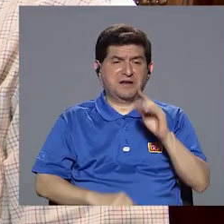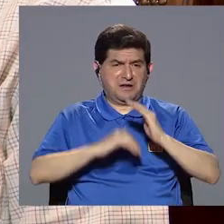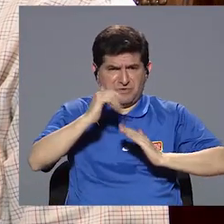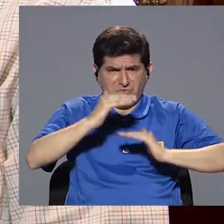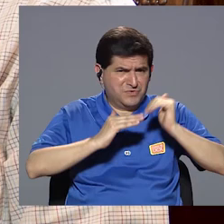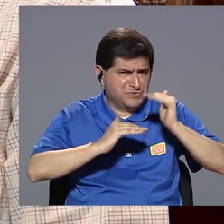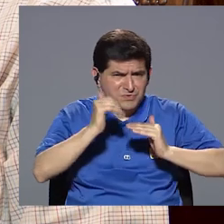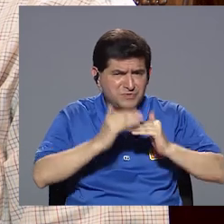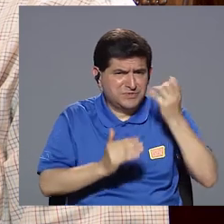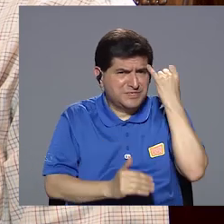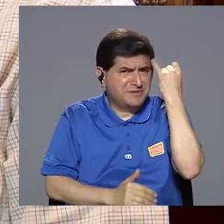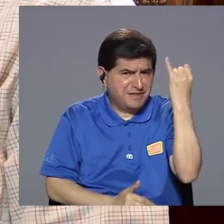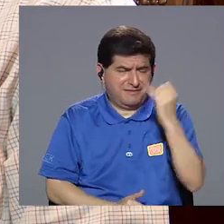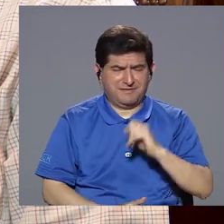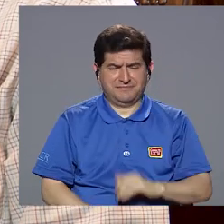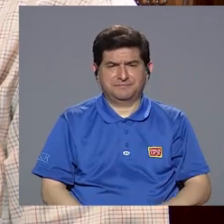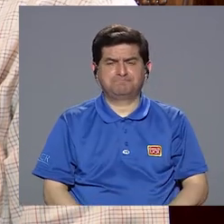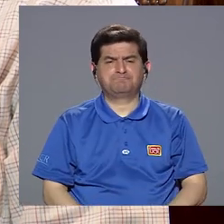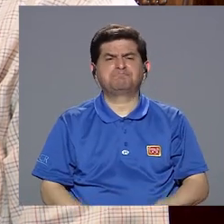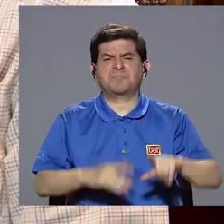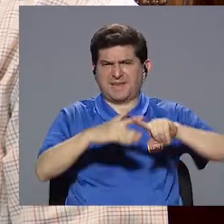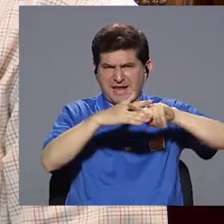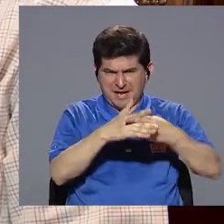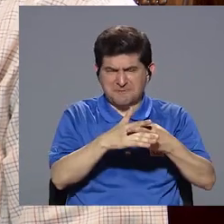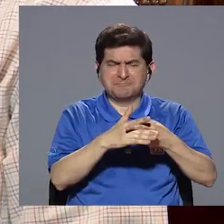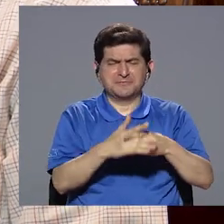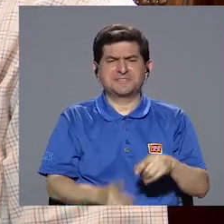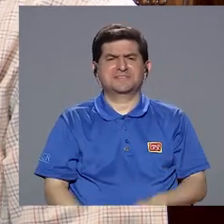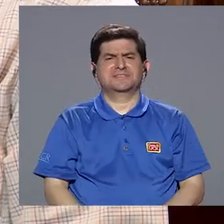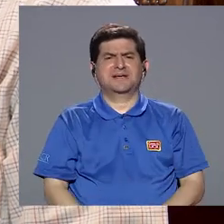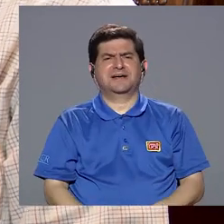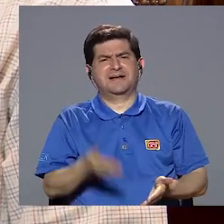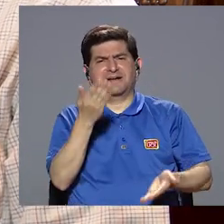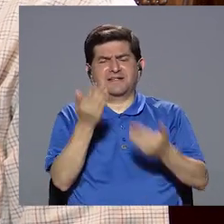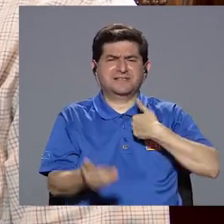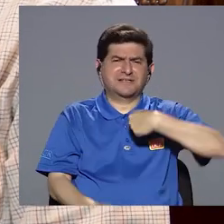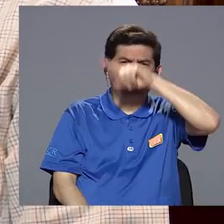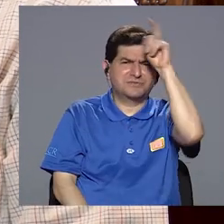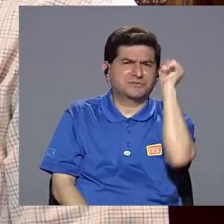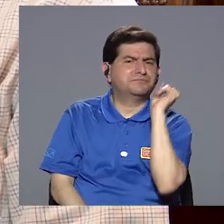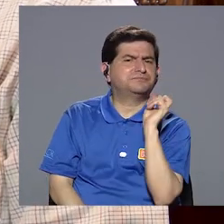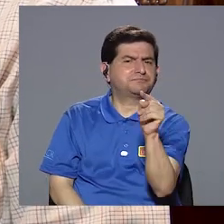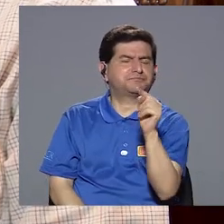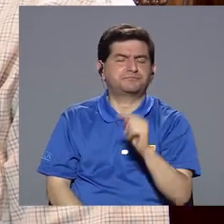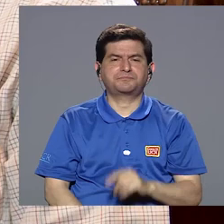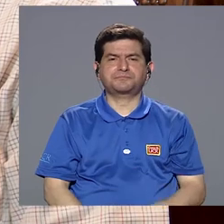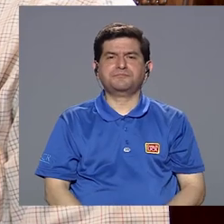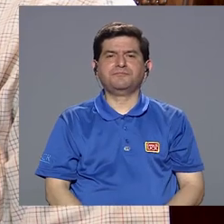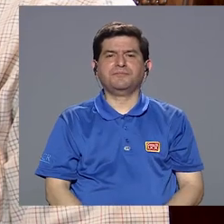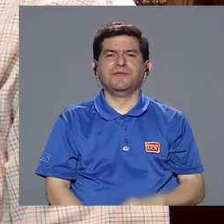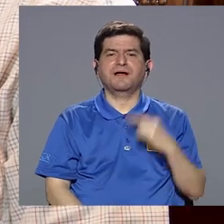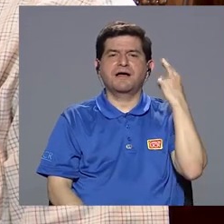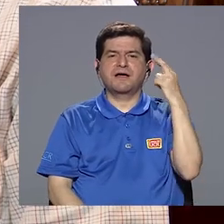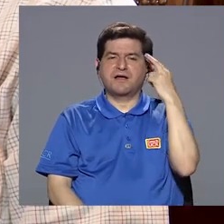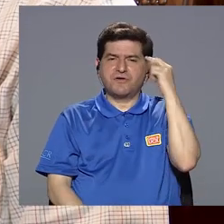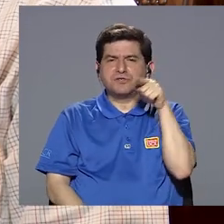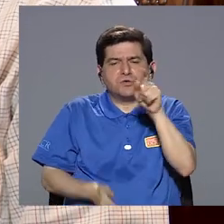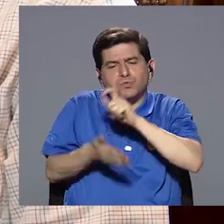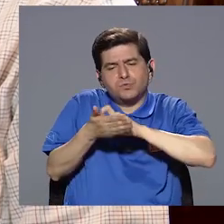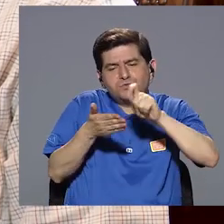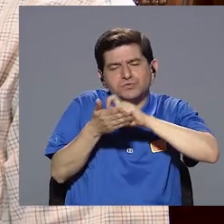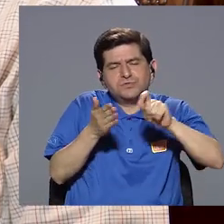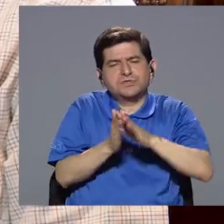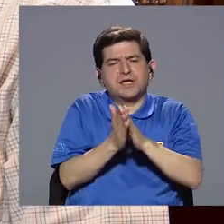fueran de que fueran constructivos quizá podemos empezar esa conversación haciéndote yo la pregunta que te